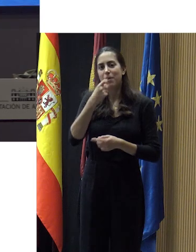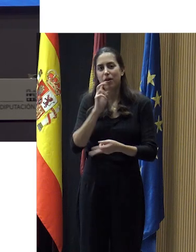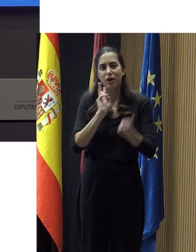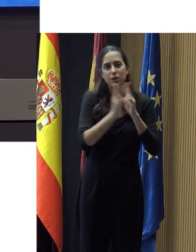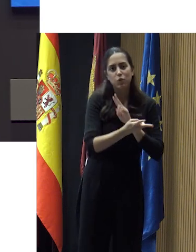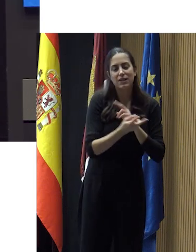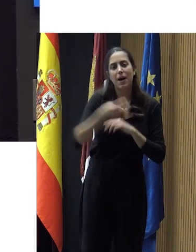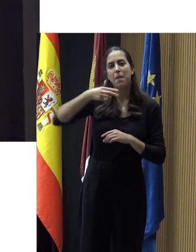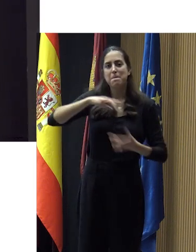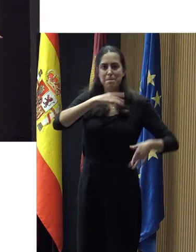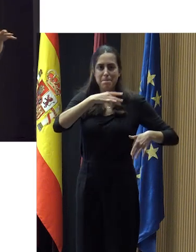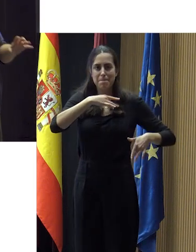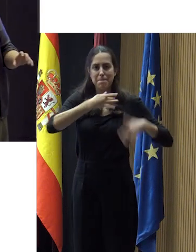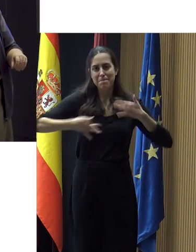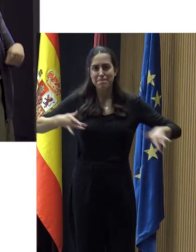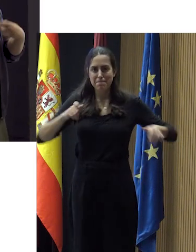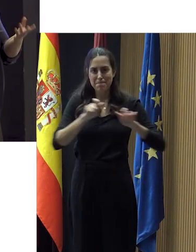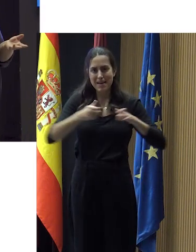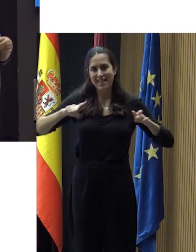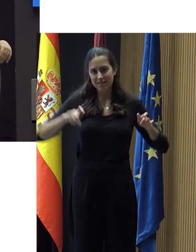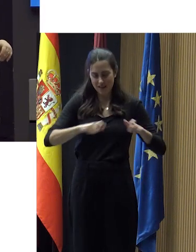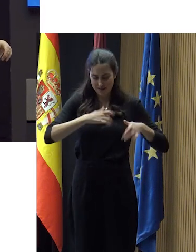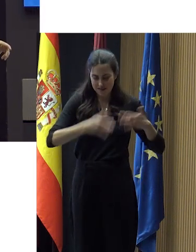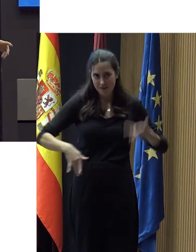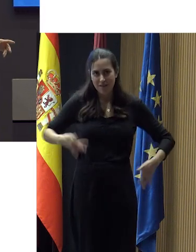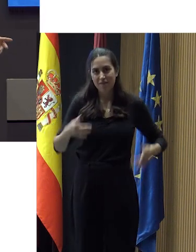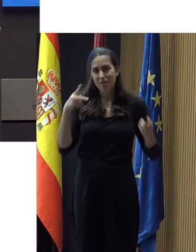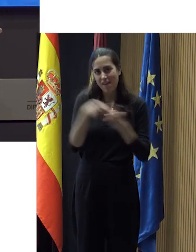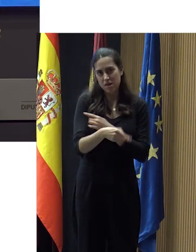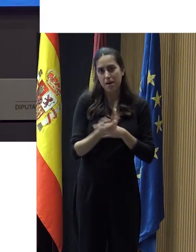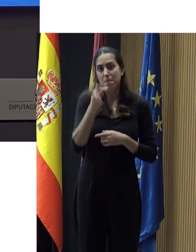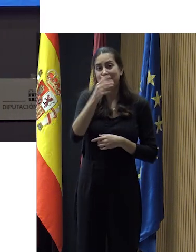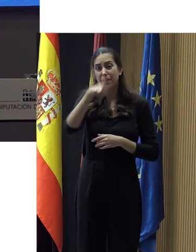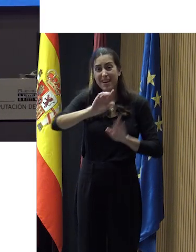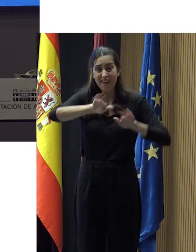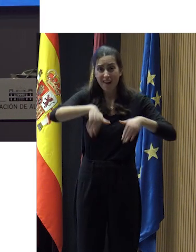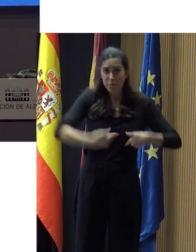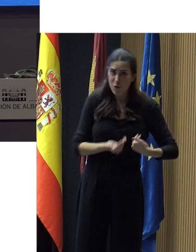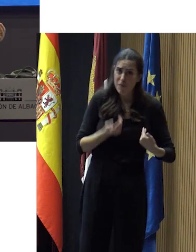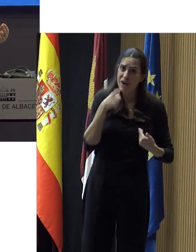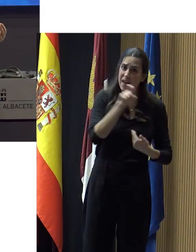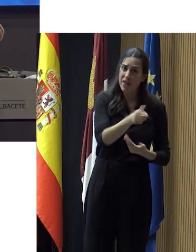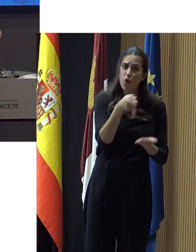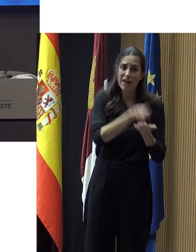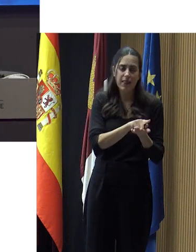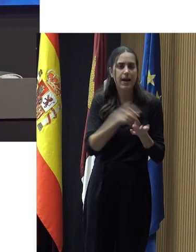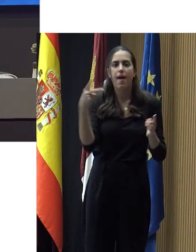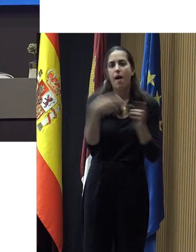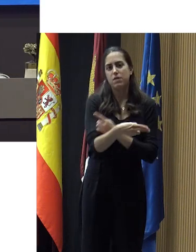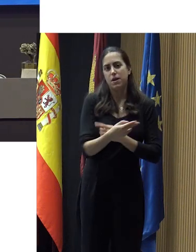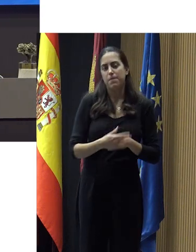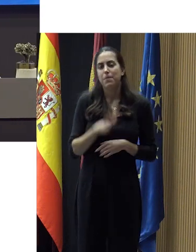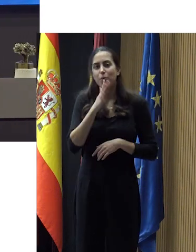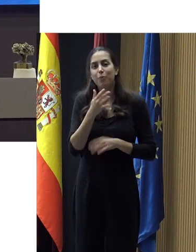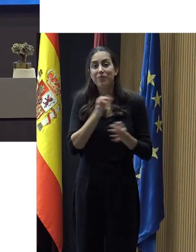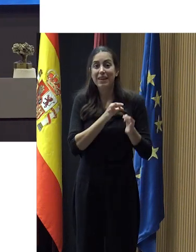la metástasis y también evitaría pues, las recaídas que hay ahí. ¿Por qué digo que evita las recaídas? Porque hemos dicho al principio que hay unas células